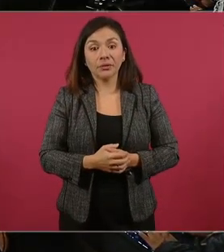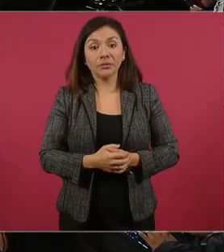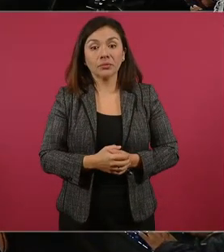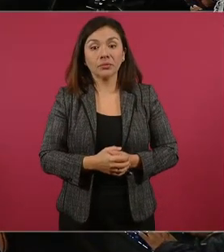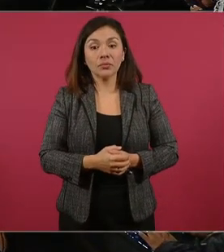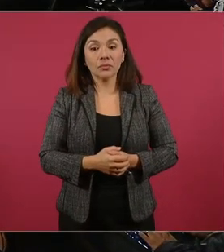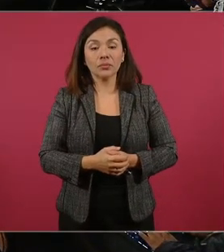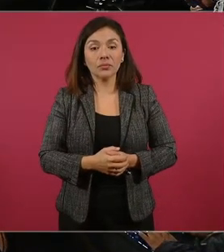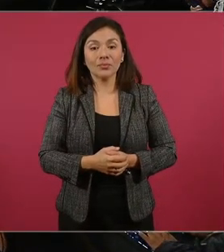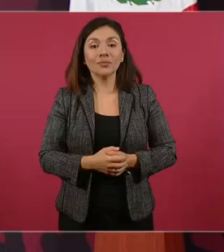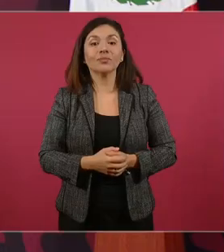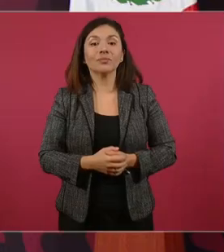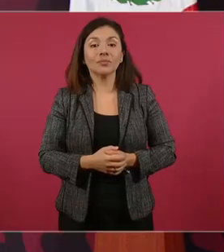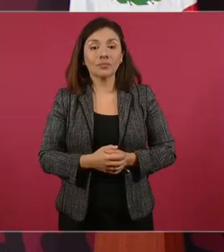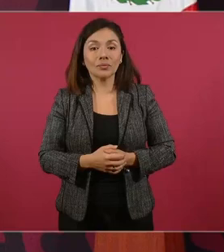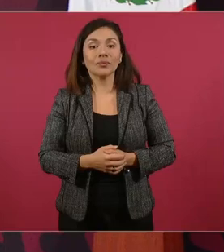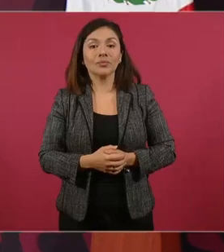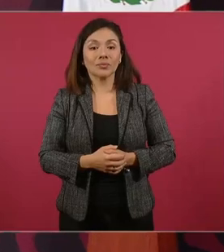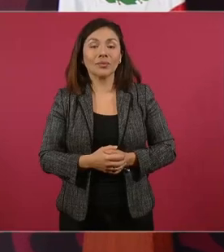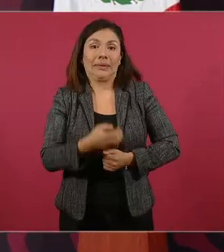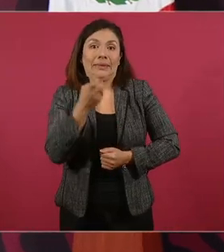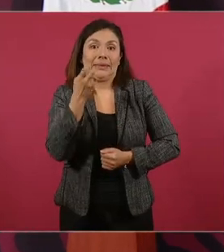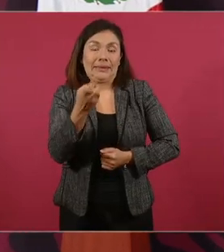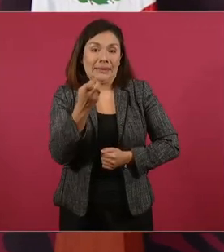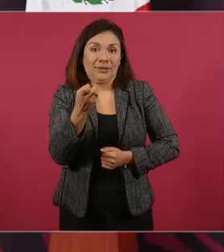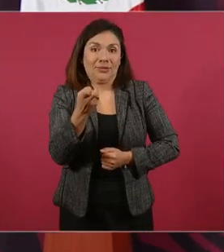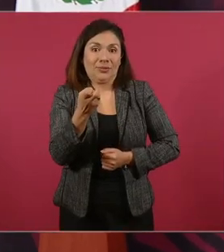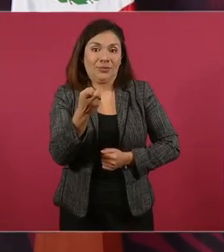que es una de las cosas que debemos de